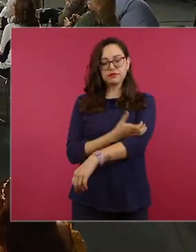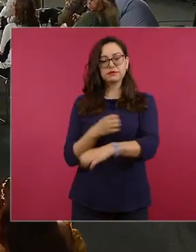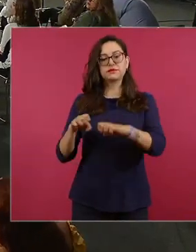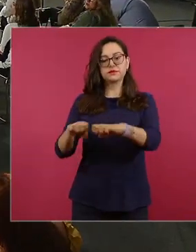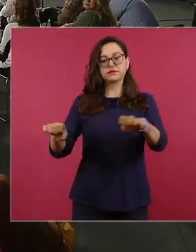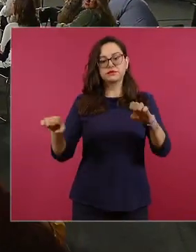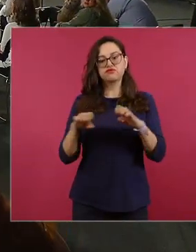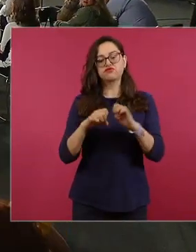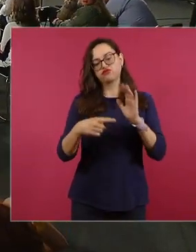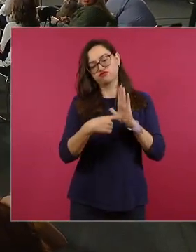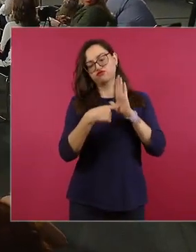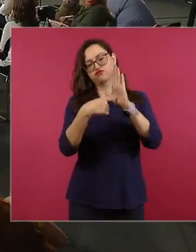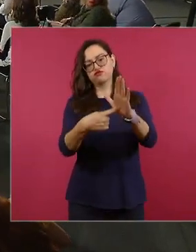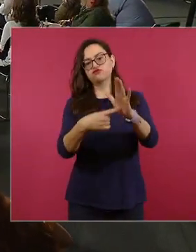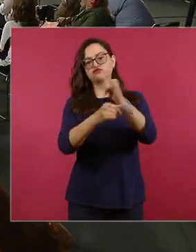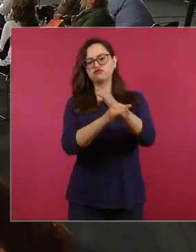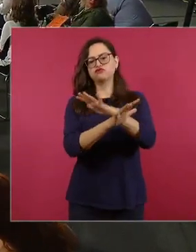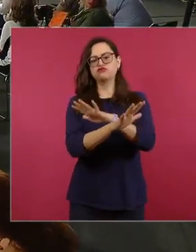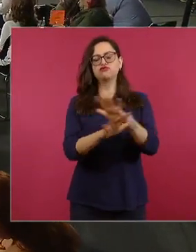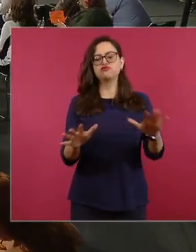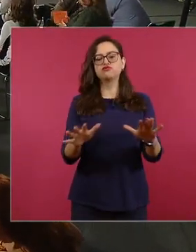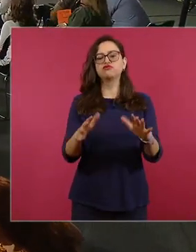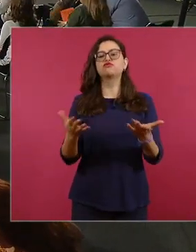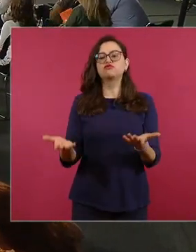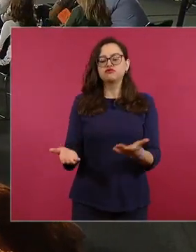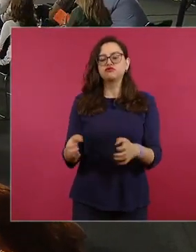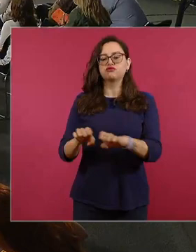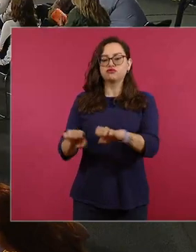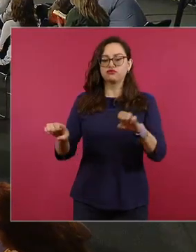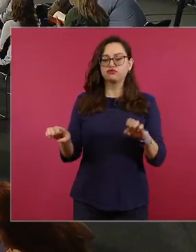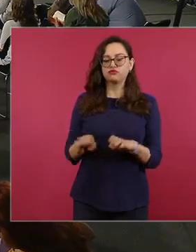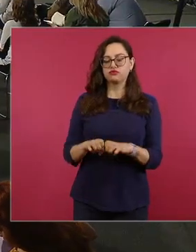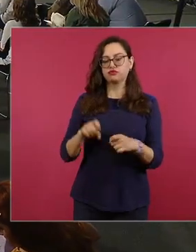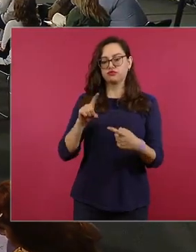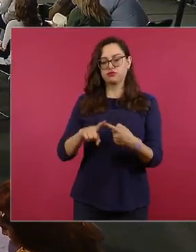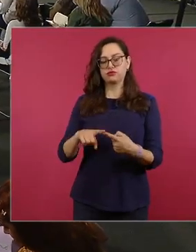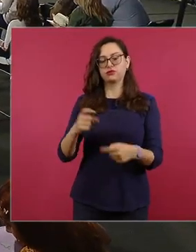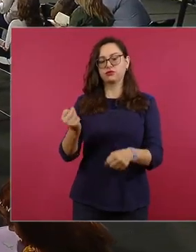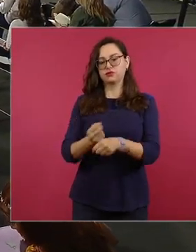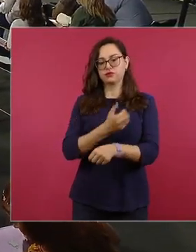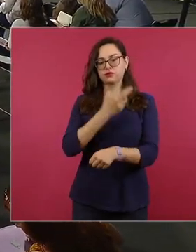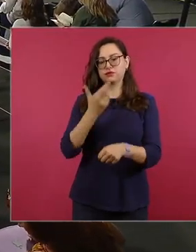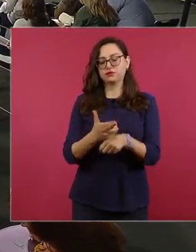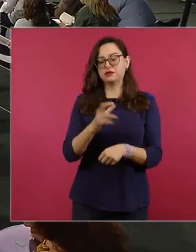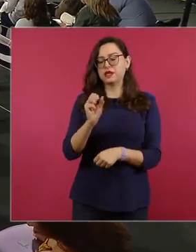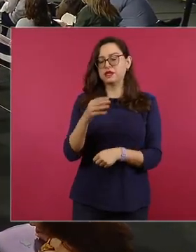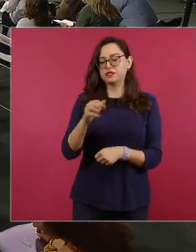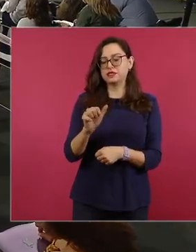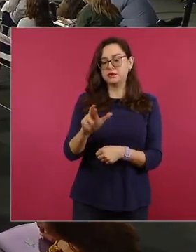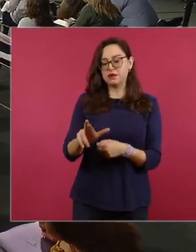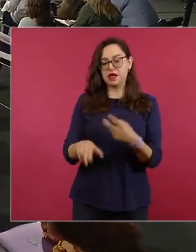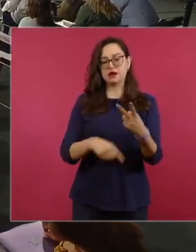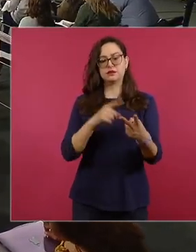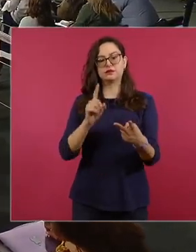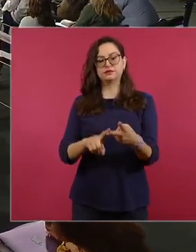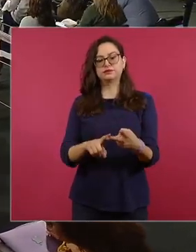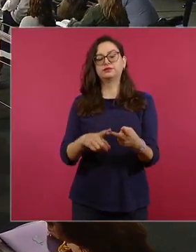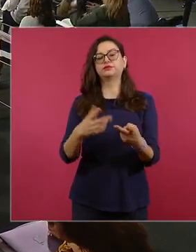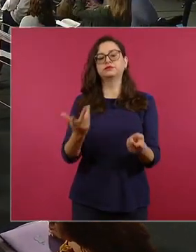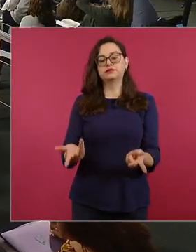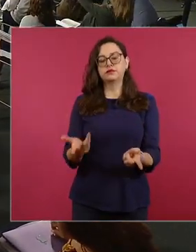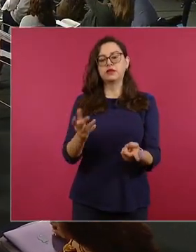el secretario de Marina, el almirante Ojeda, está con nosotros el jefe de gobierno, Martí